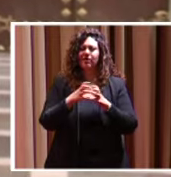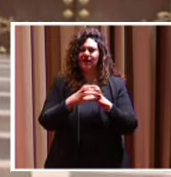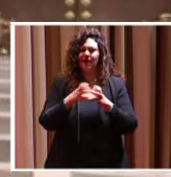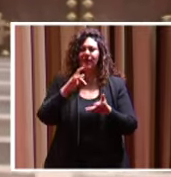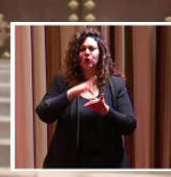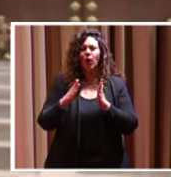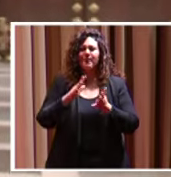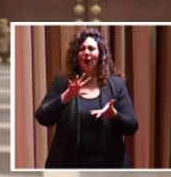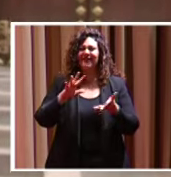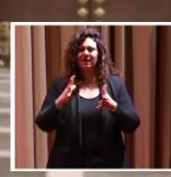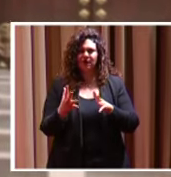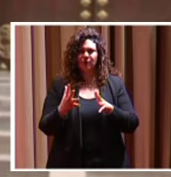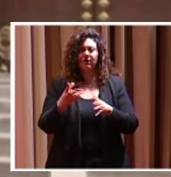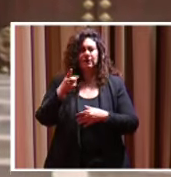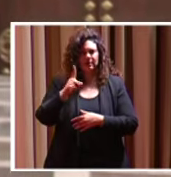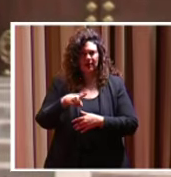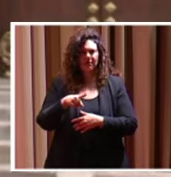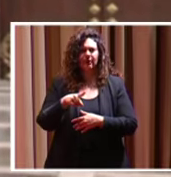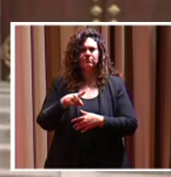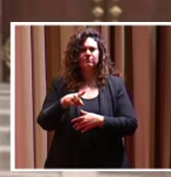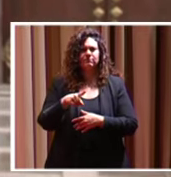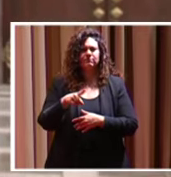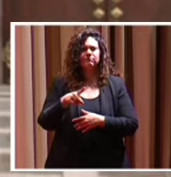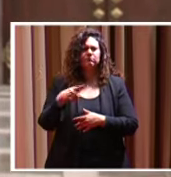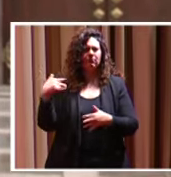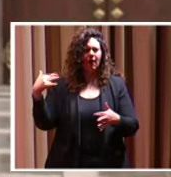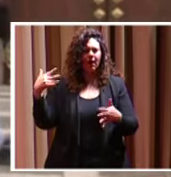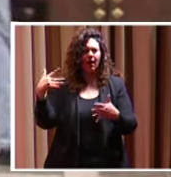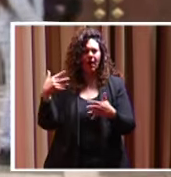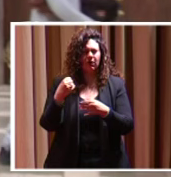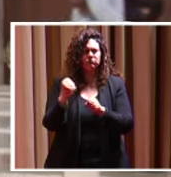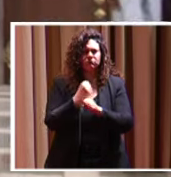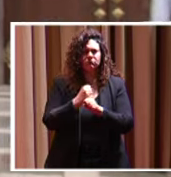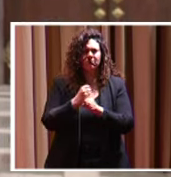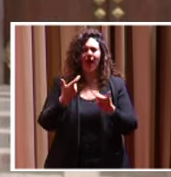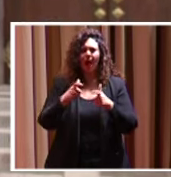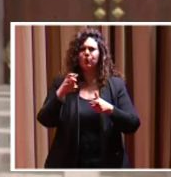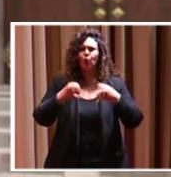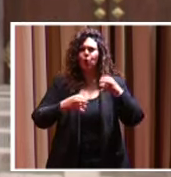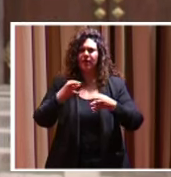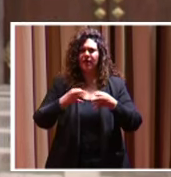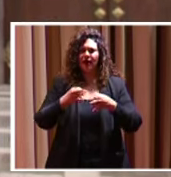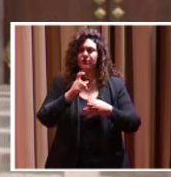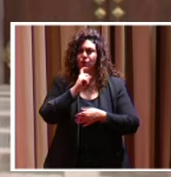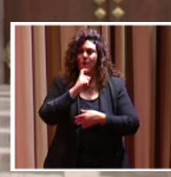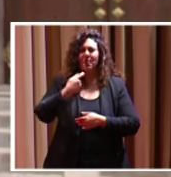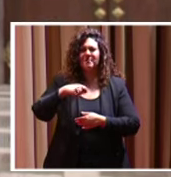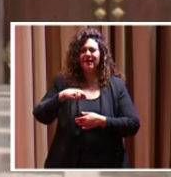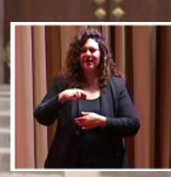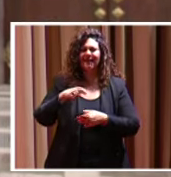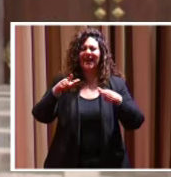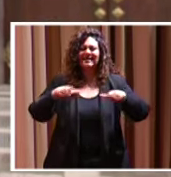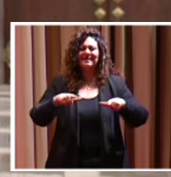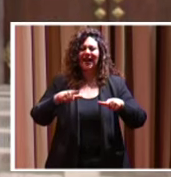durante la transición. Igualmente, desempeñó una gran carrera en el ámbito judicial, siendo presidente de la Sala de